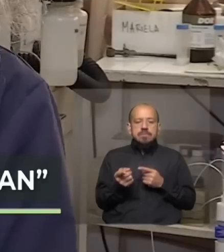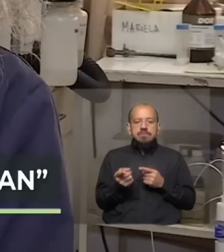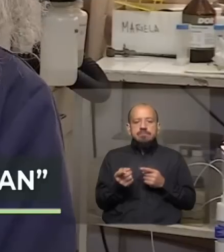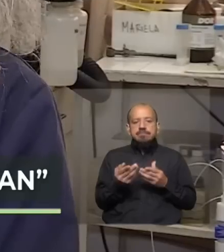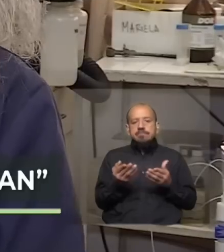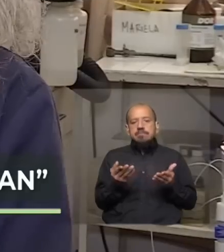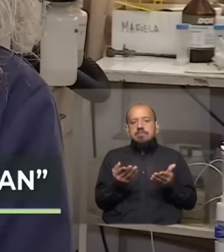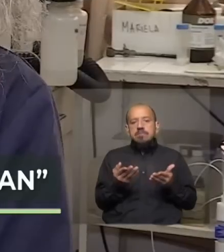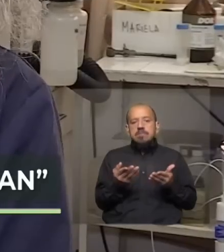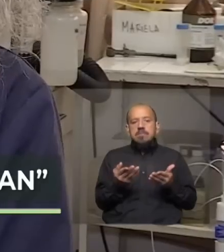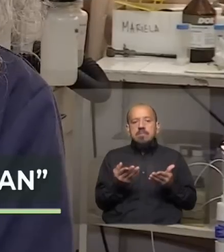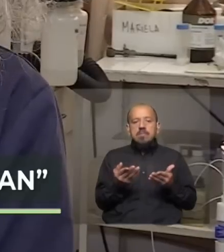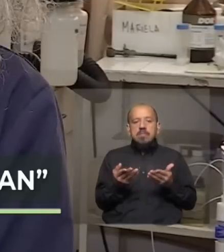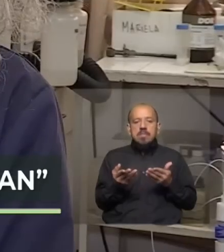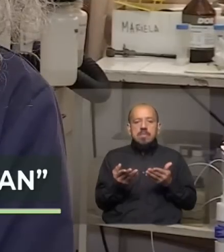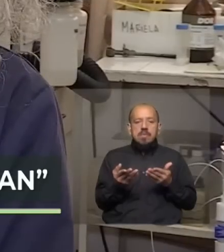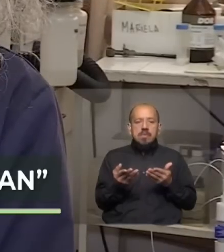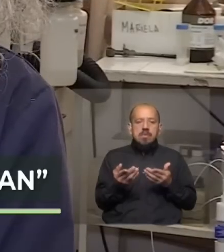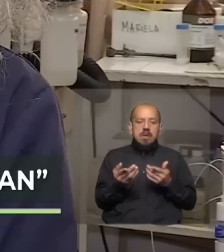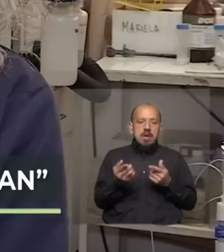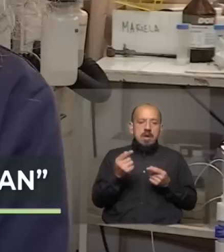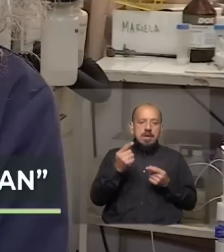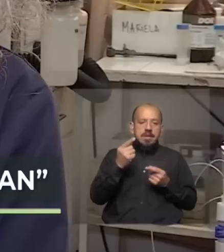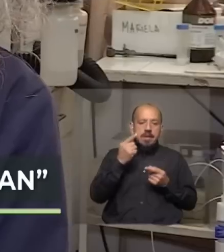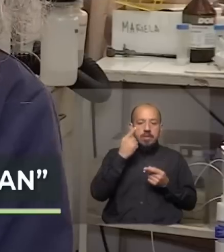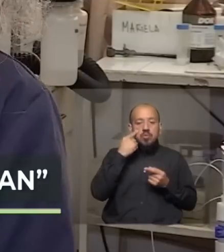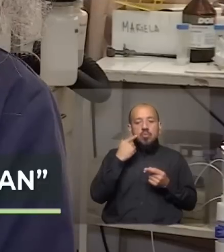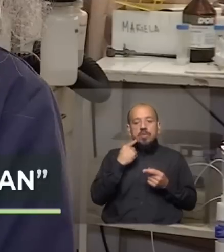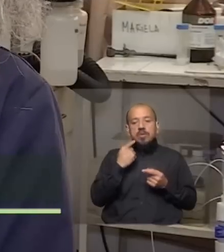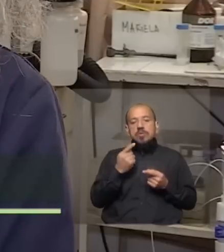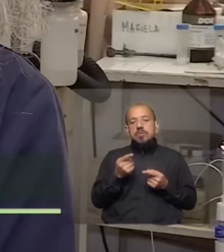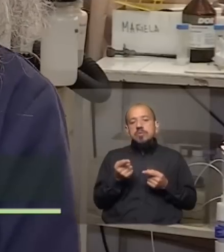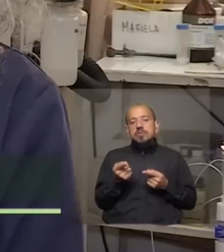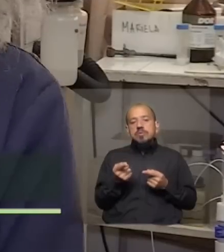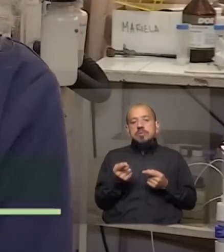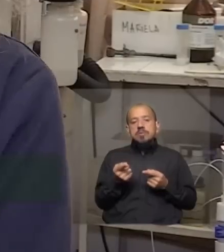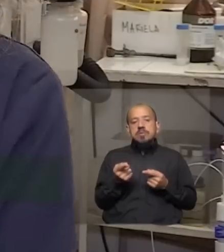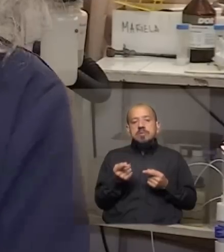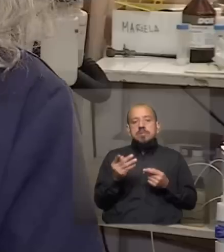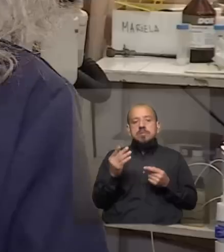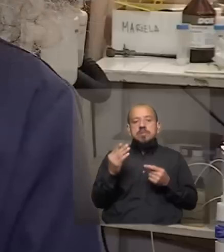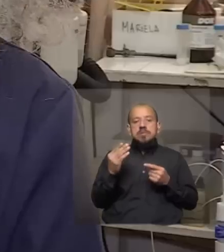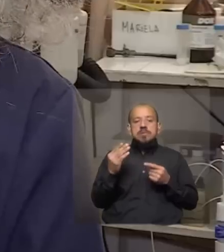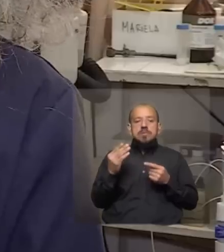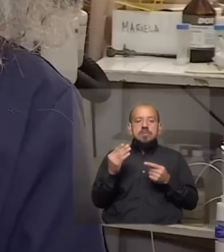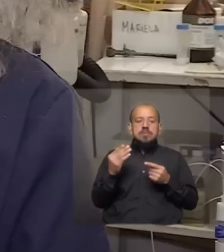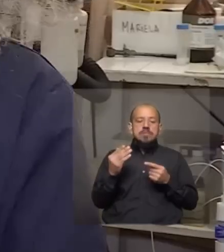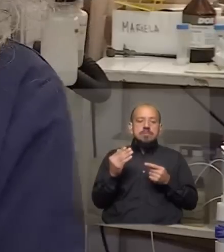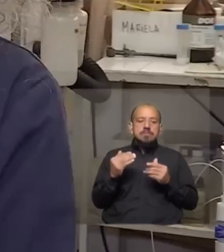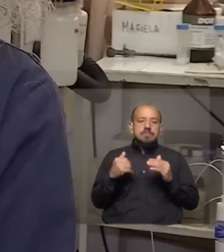a los valores que se aparten de los valores este máximos permitidos